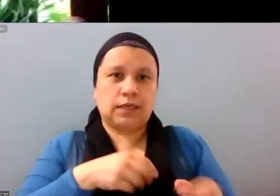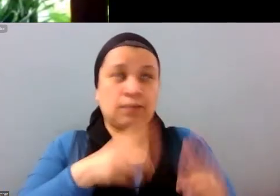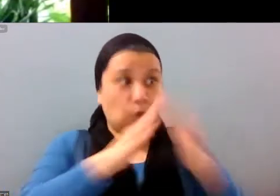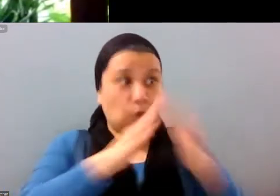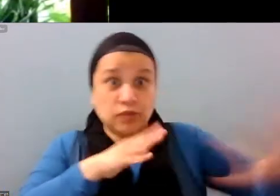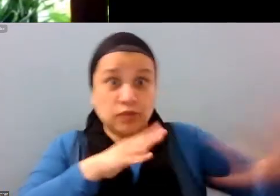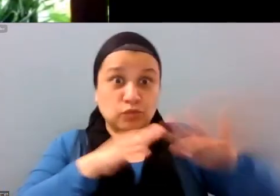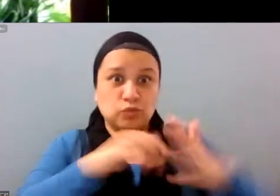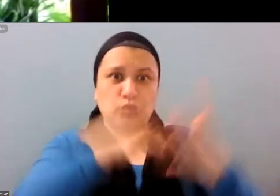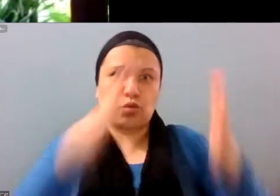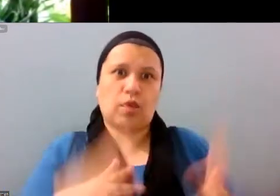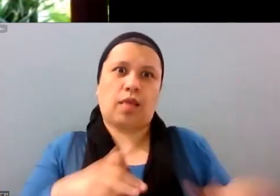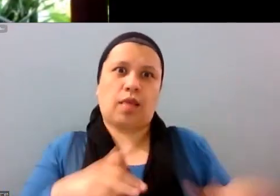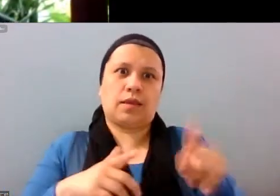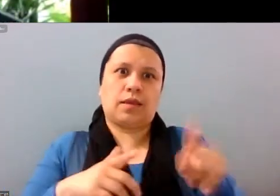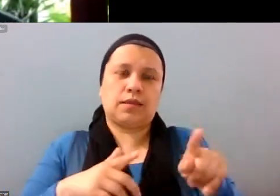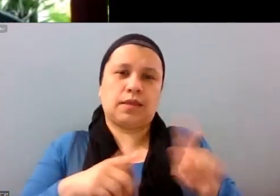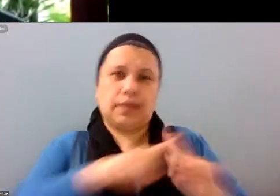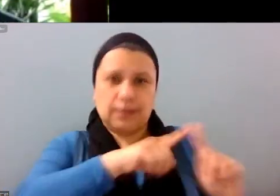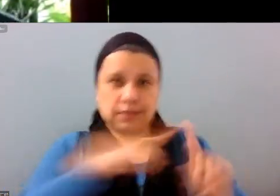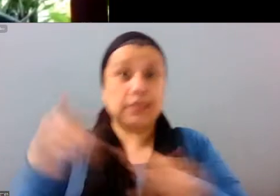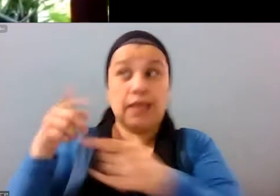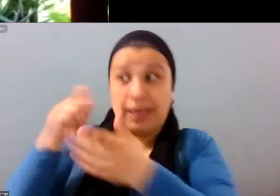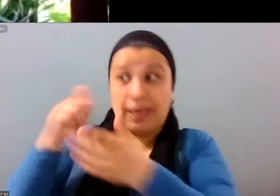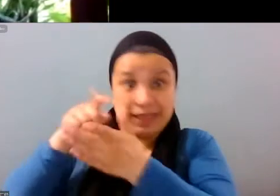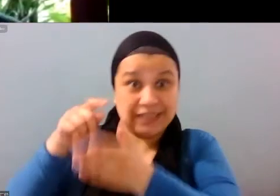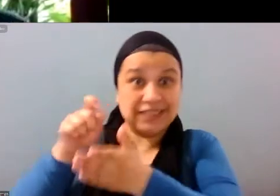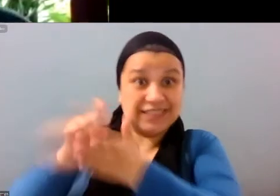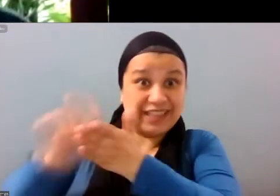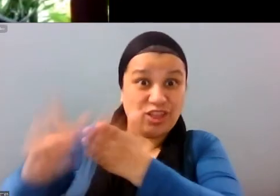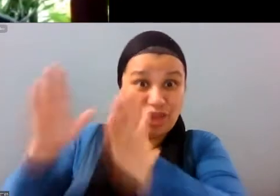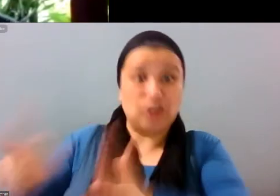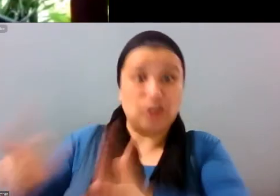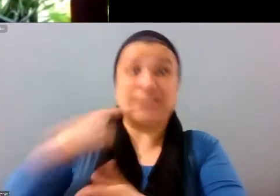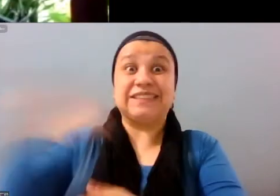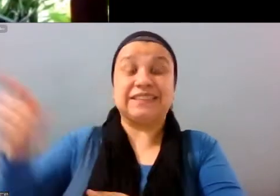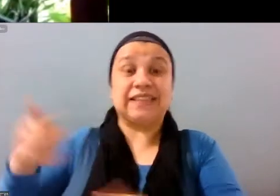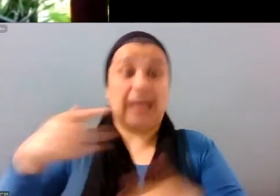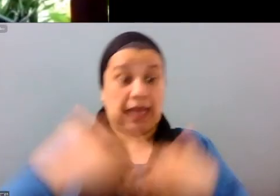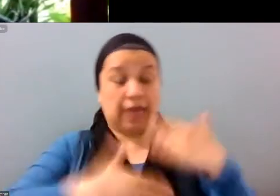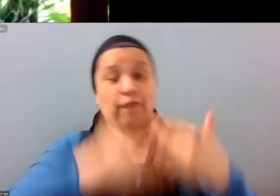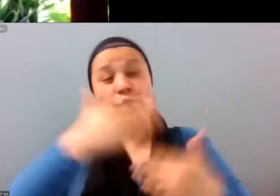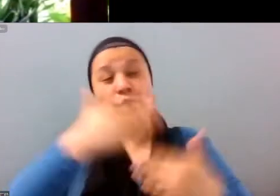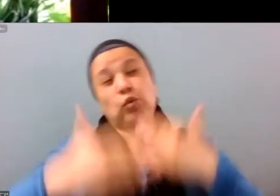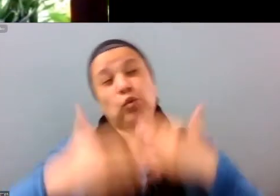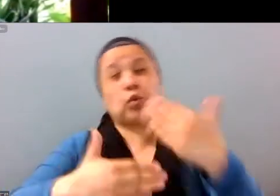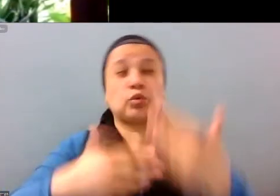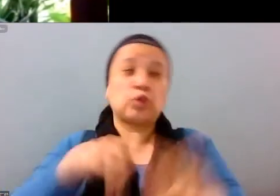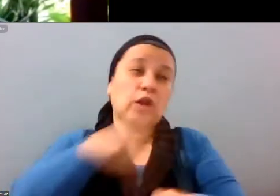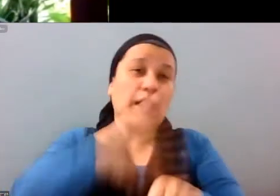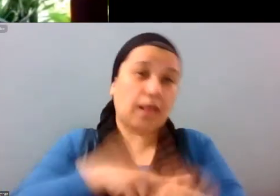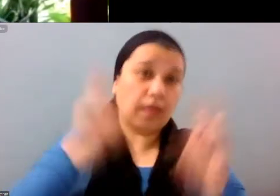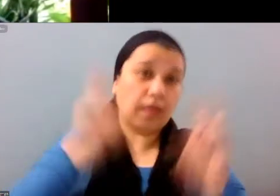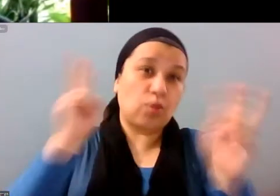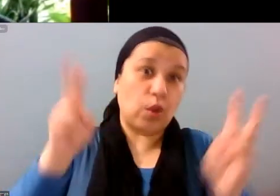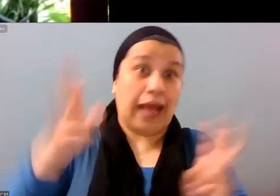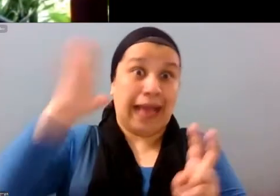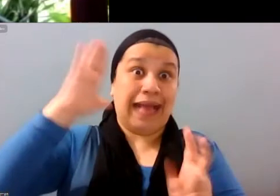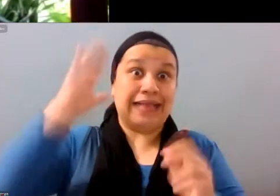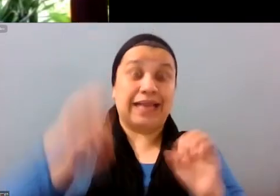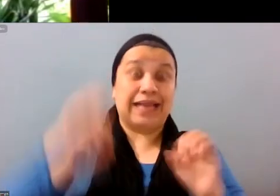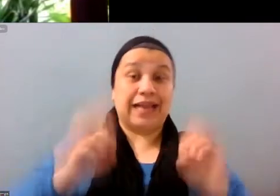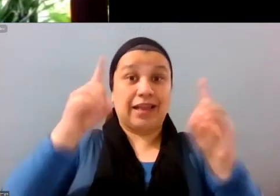diferentes autores señalan que la evolución natural por llamarlo de alguna forma que tenía la educación a distancia era hacia